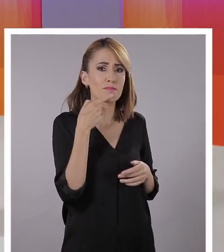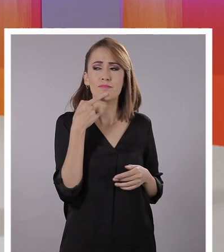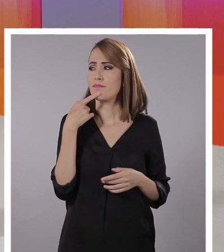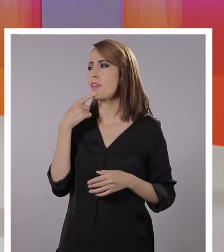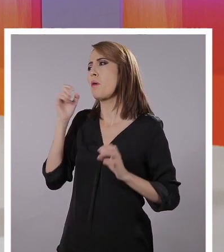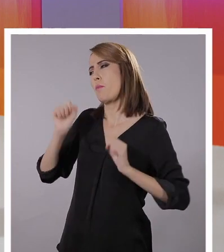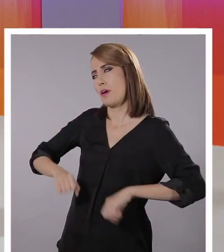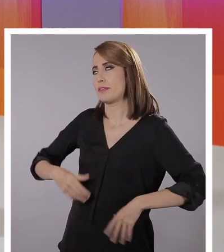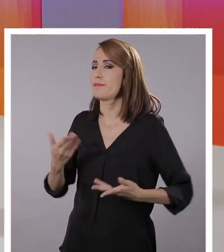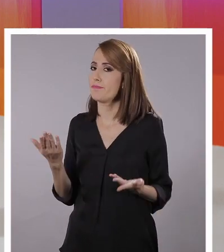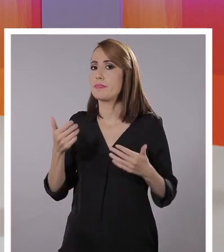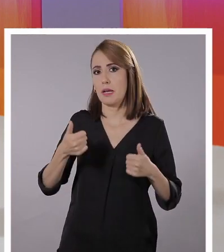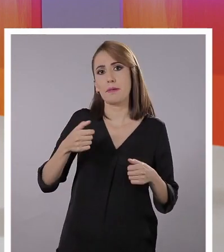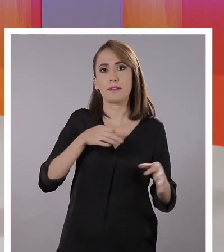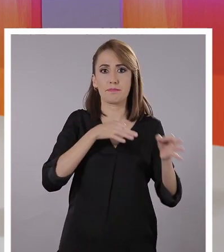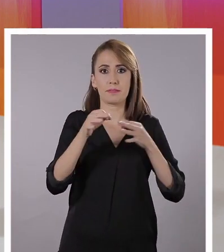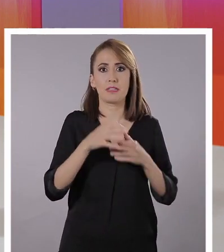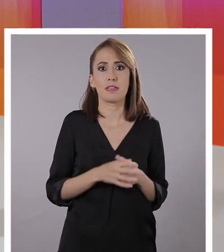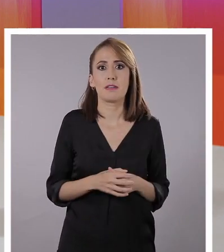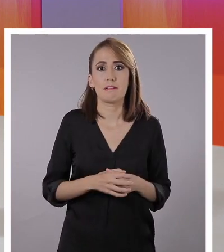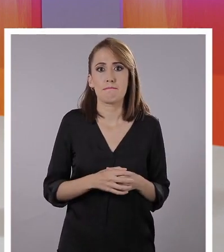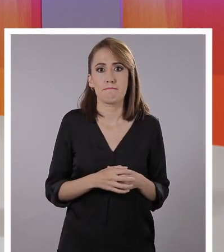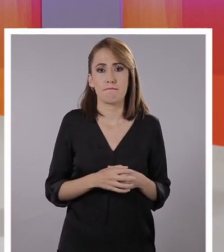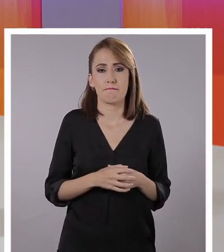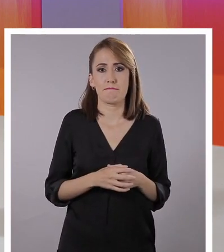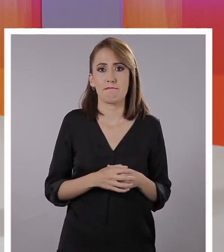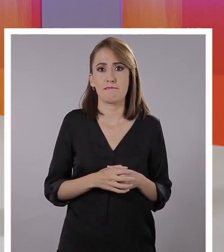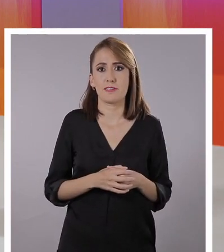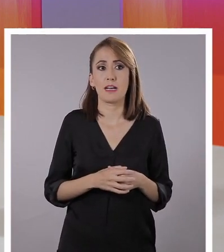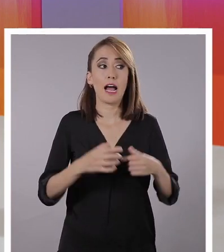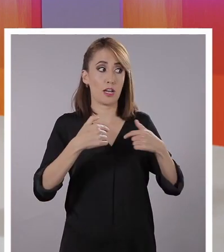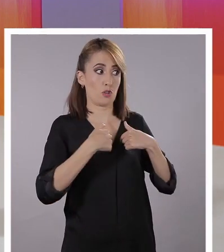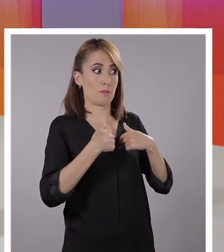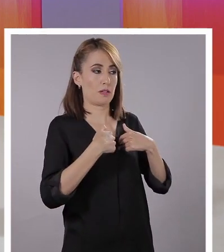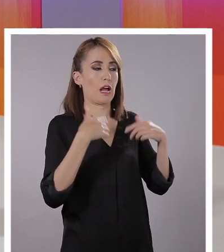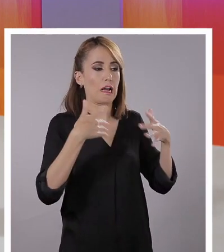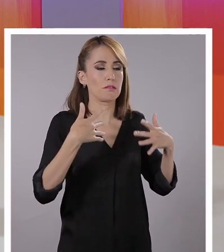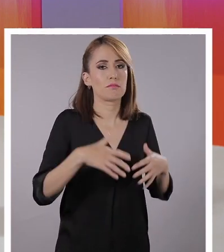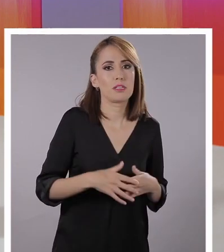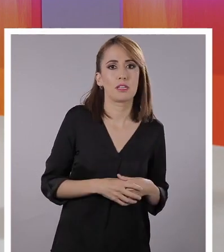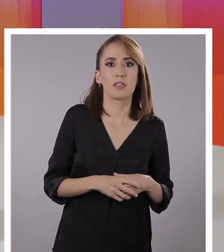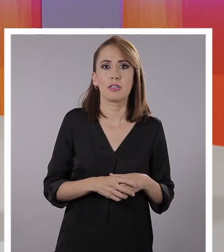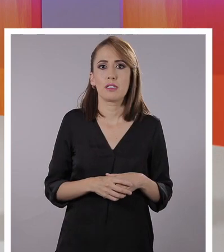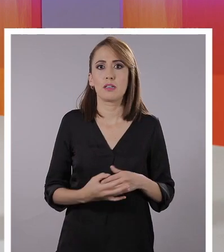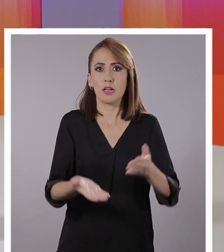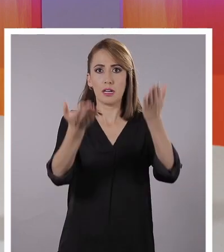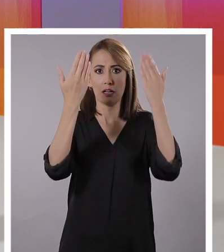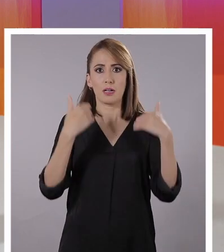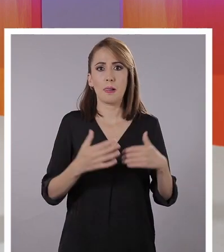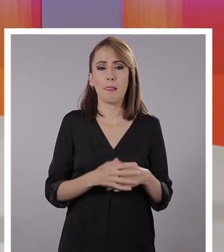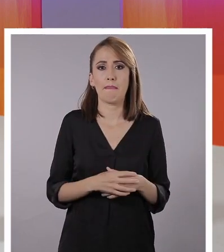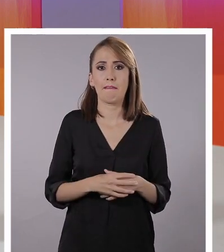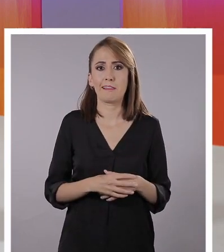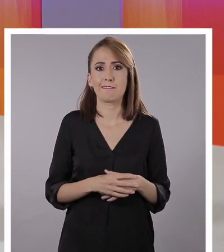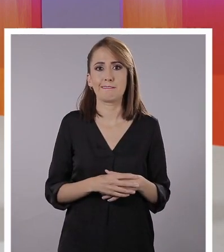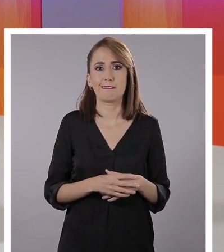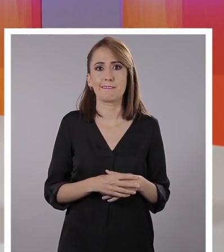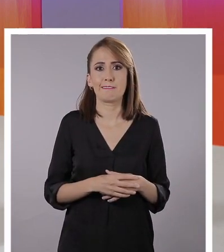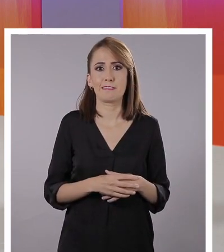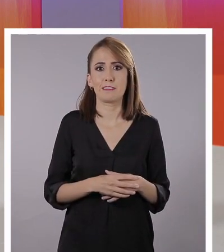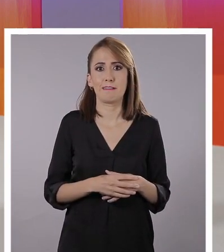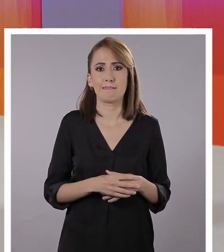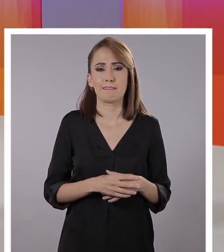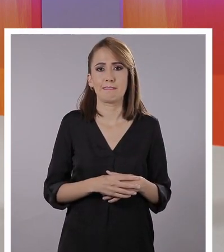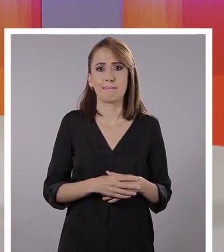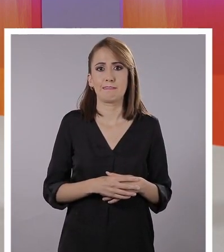bien. Ok. Ah, empiezo yo, ¿verdad? Sí, claro. Ok. Síganme los buenos. Ok. Vamos a levantar